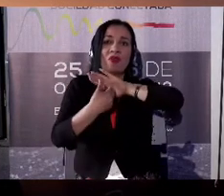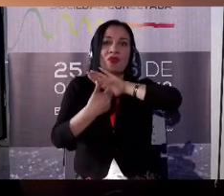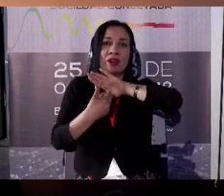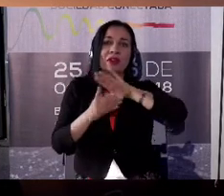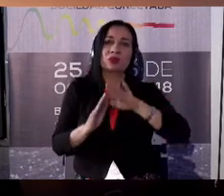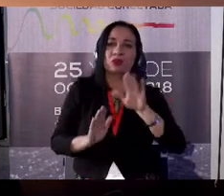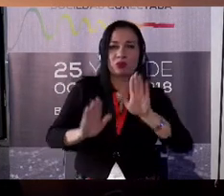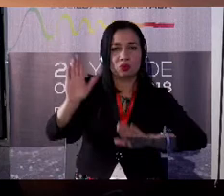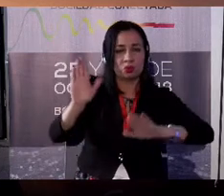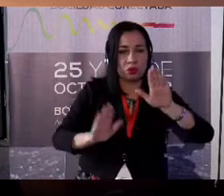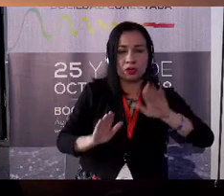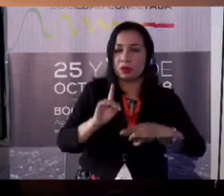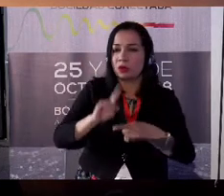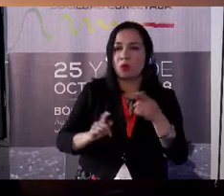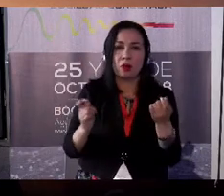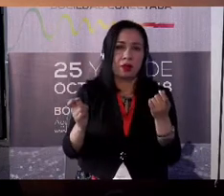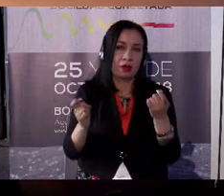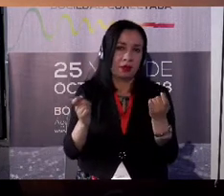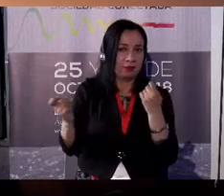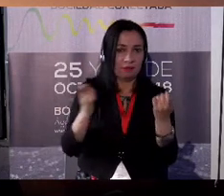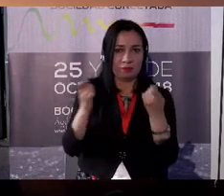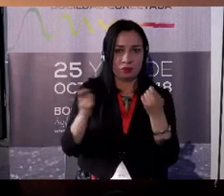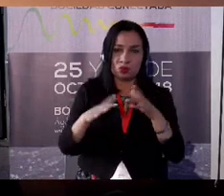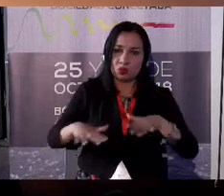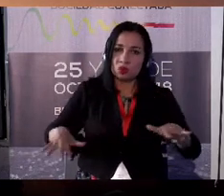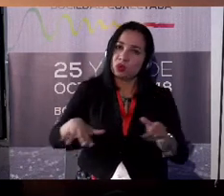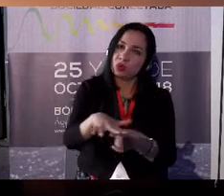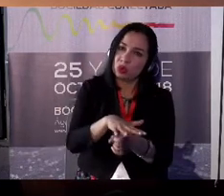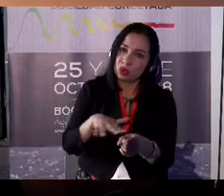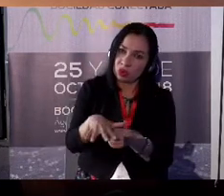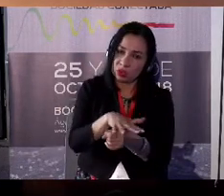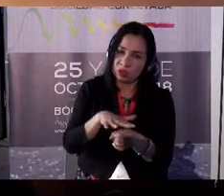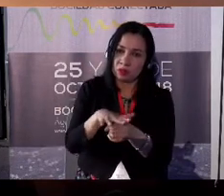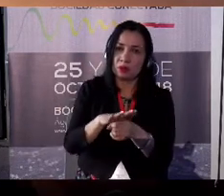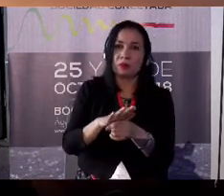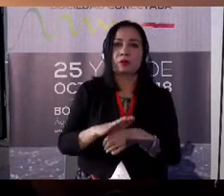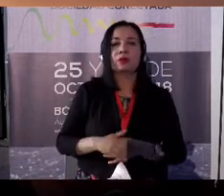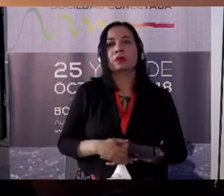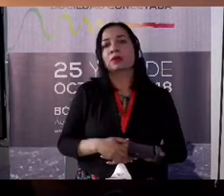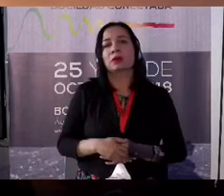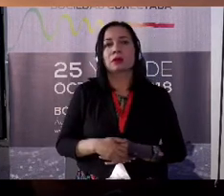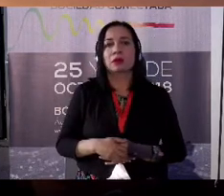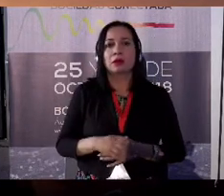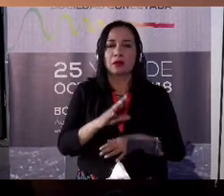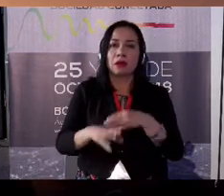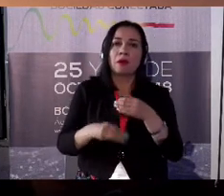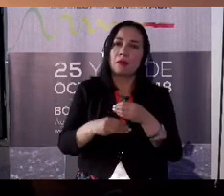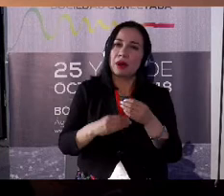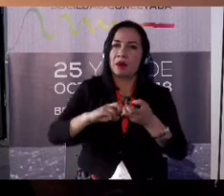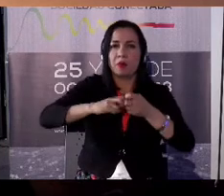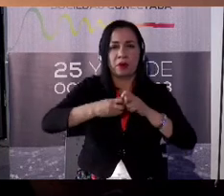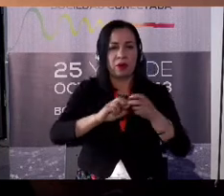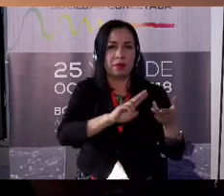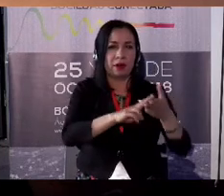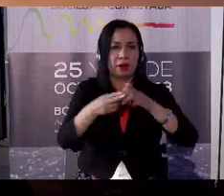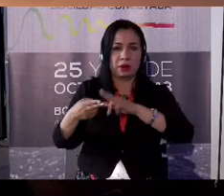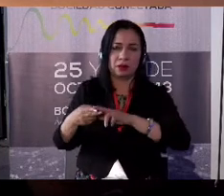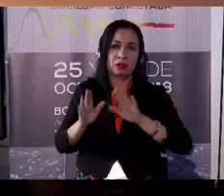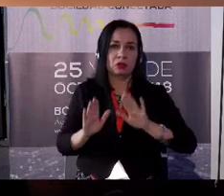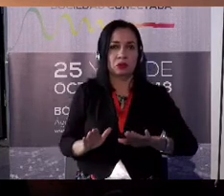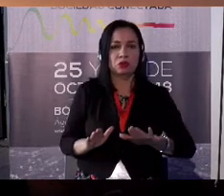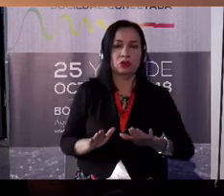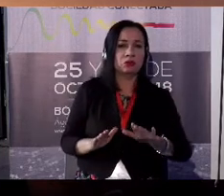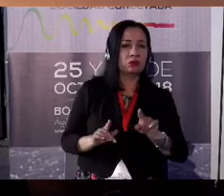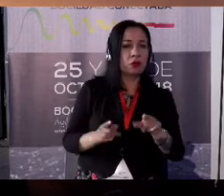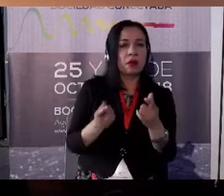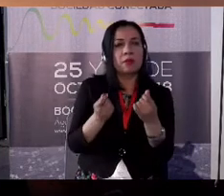manejar esa condición. Otros problemas relacionados es la alta incertidumbre sobre el precio